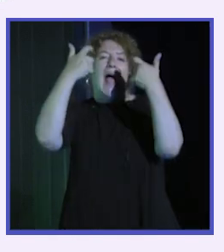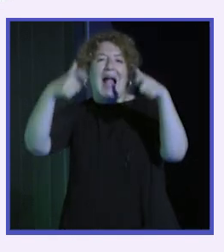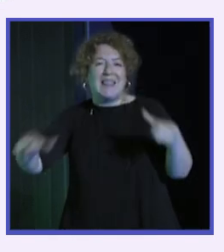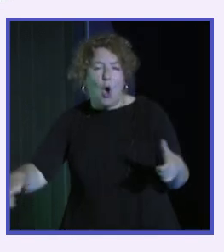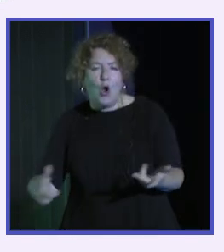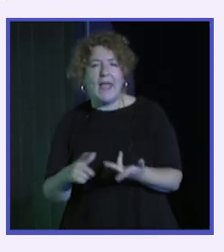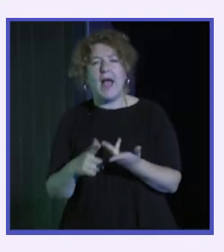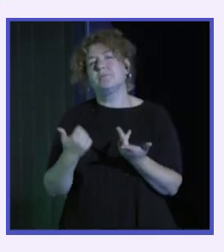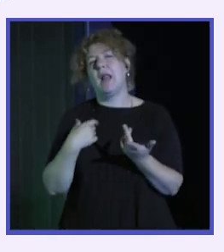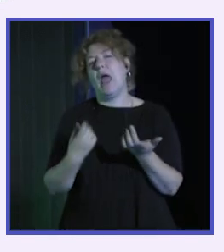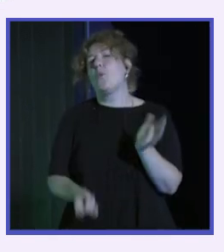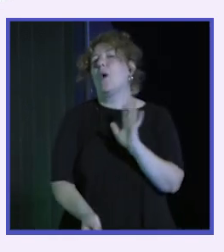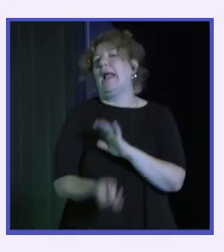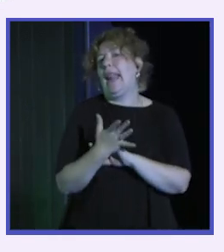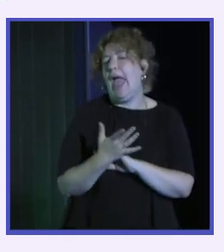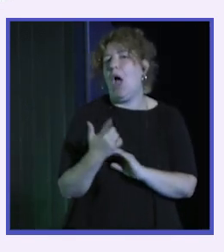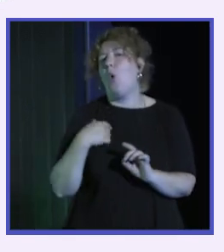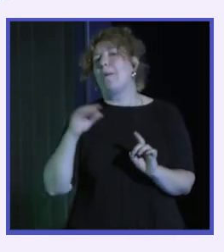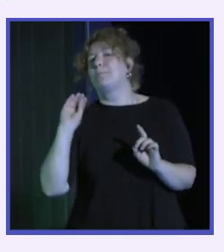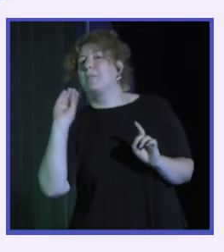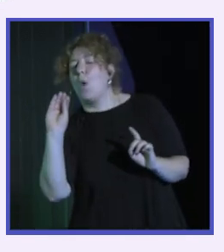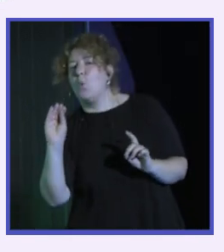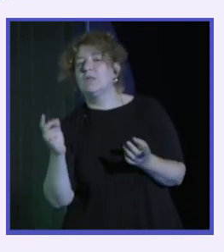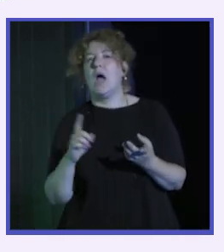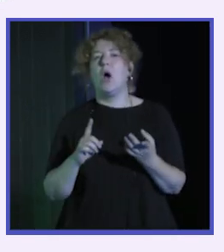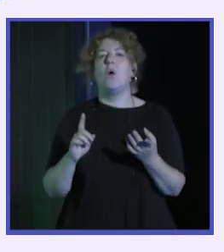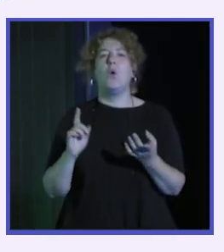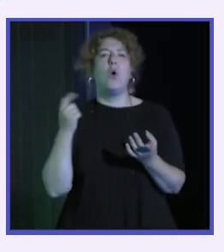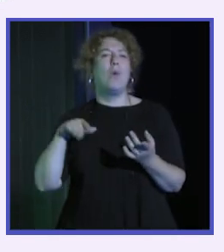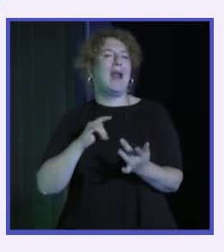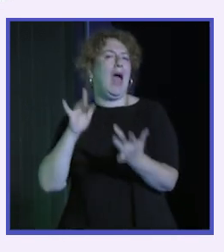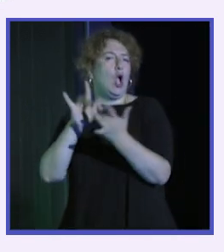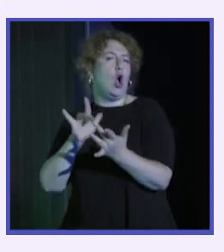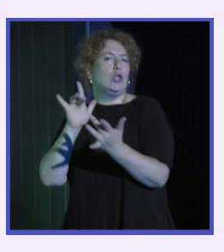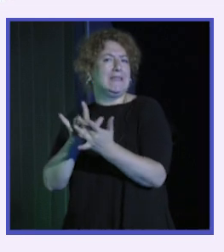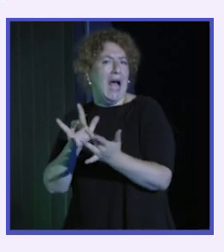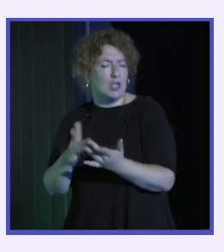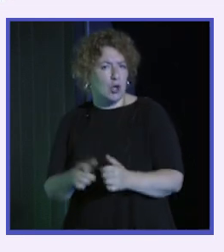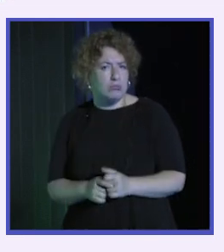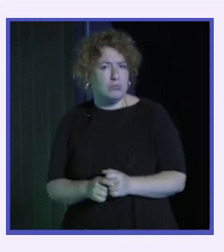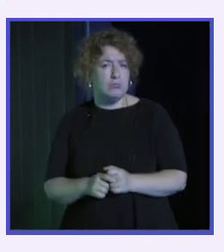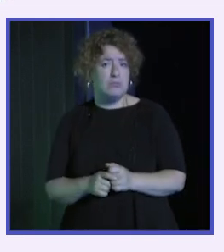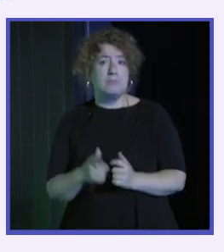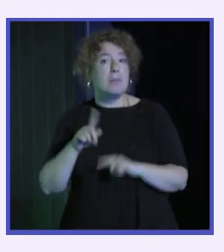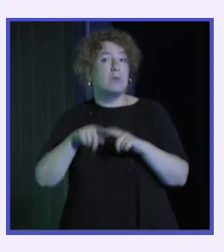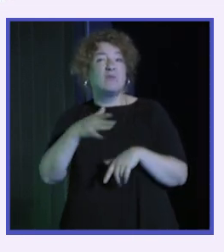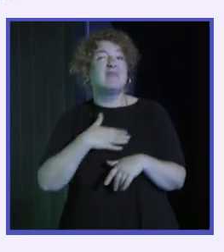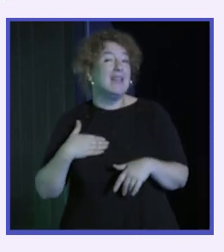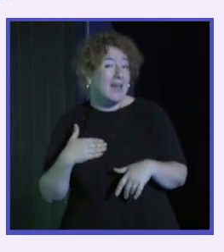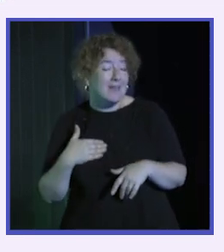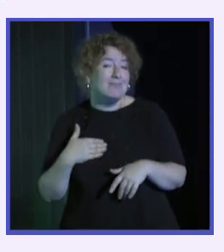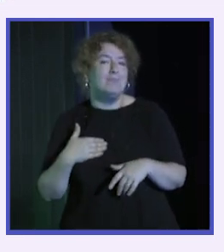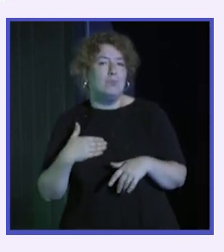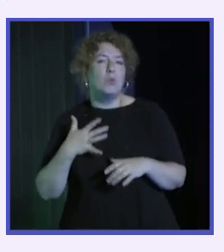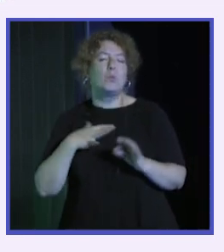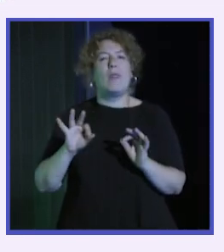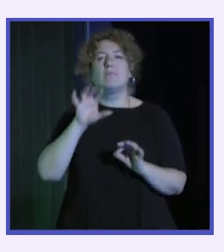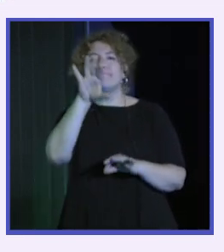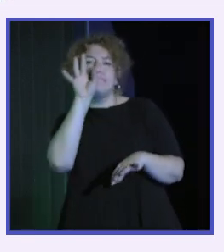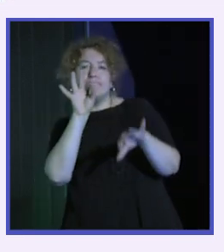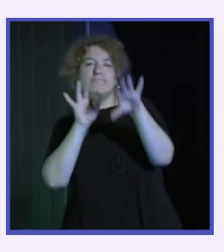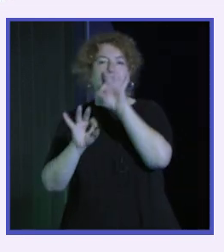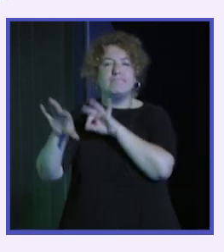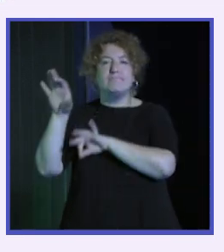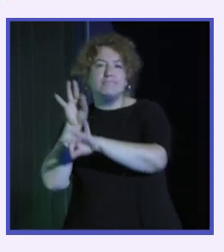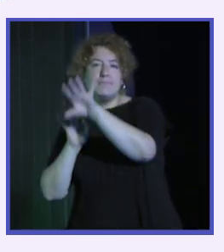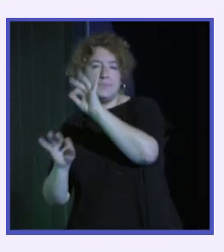para crear, para preguntar, para mantenerte en contacto. Entonces, en función de lo que quieras hacer, pues lo puedes ir filtrando. Esto si lo